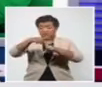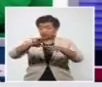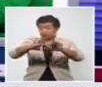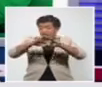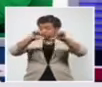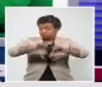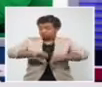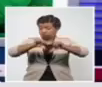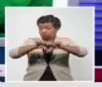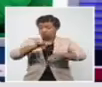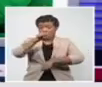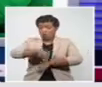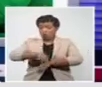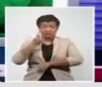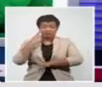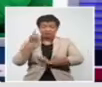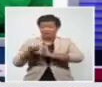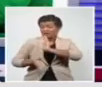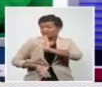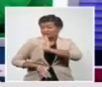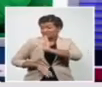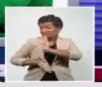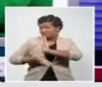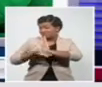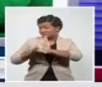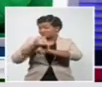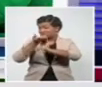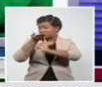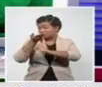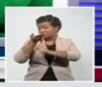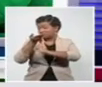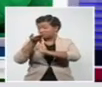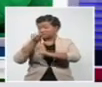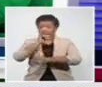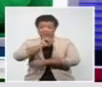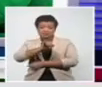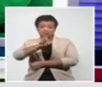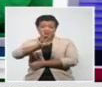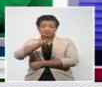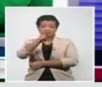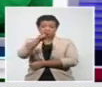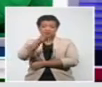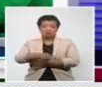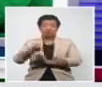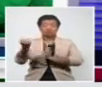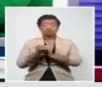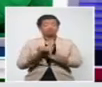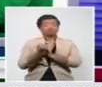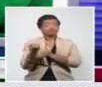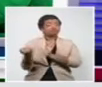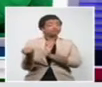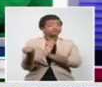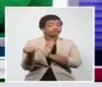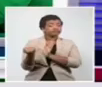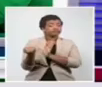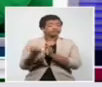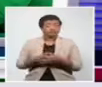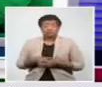hoy la más alta que hemos tenido, 63 pacientes confirmados. Y muy